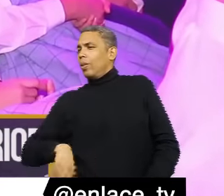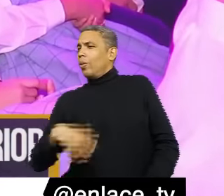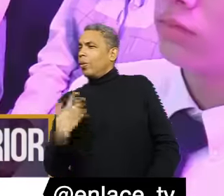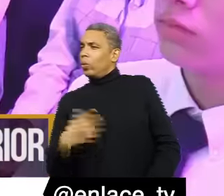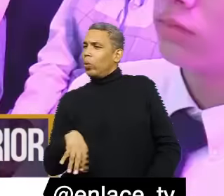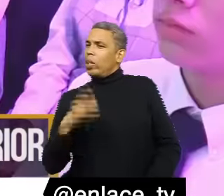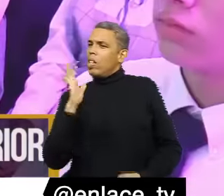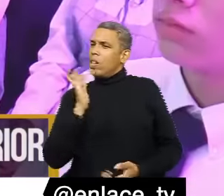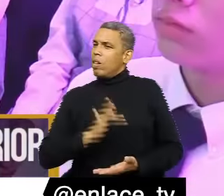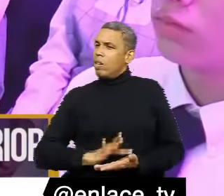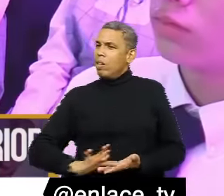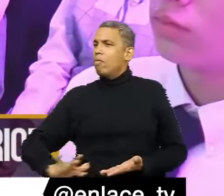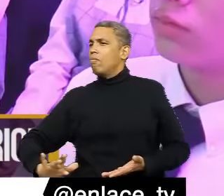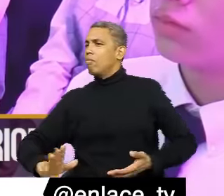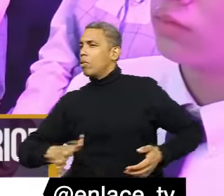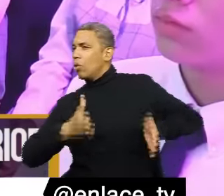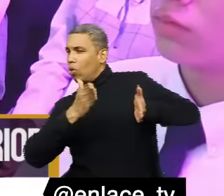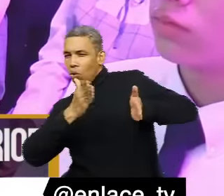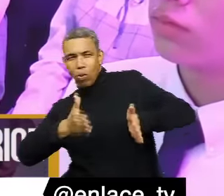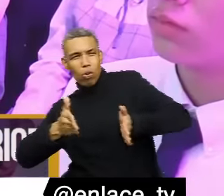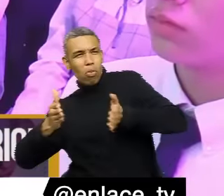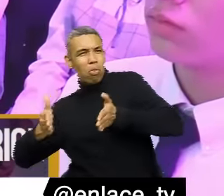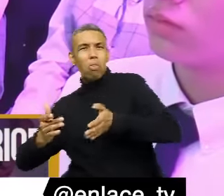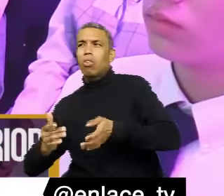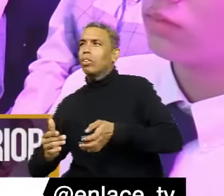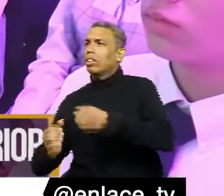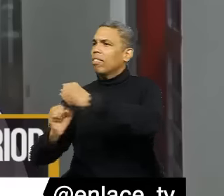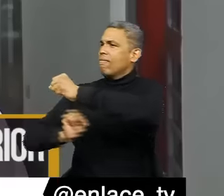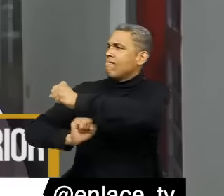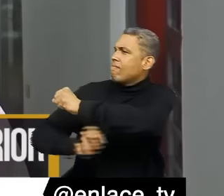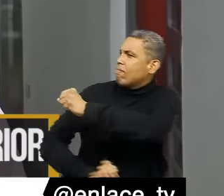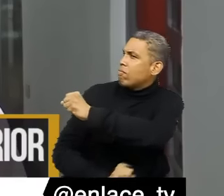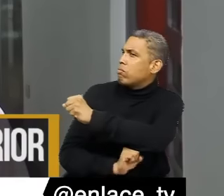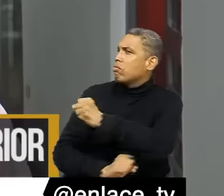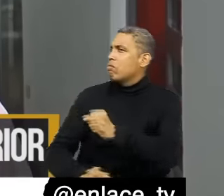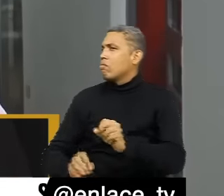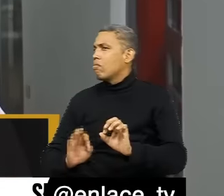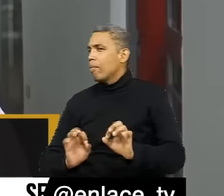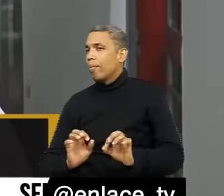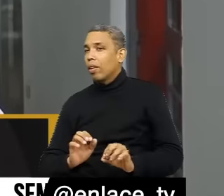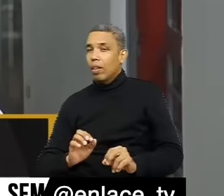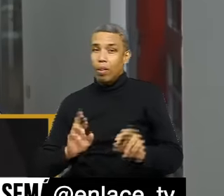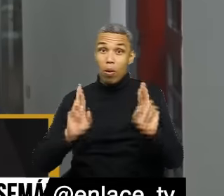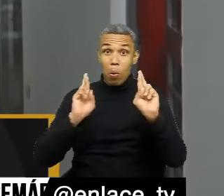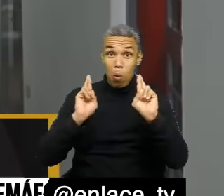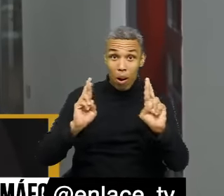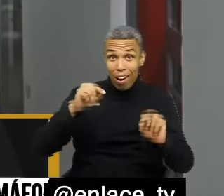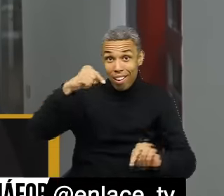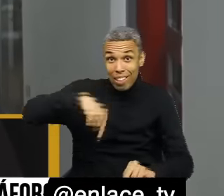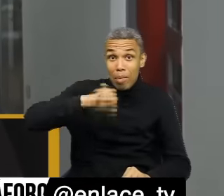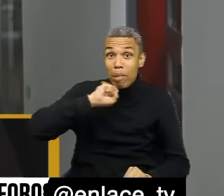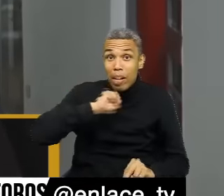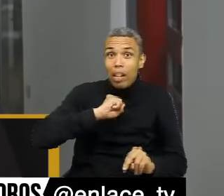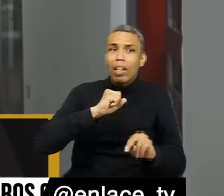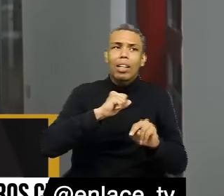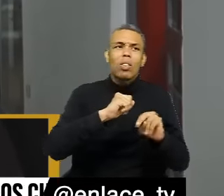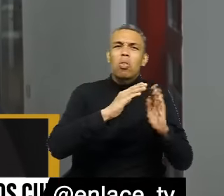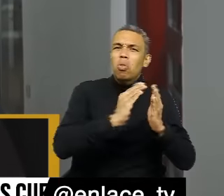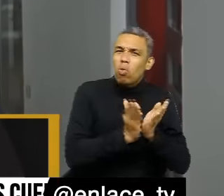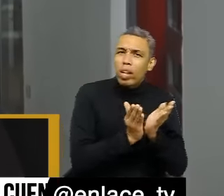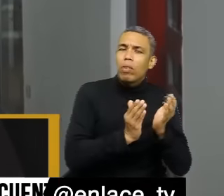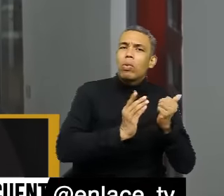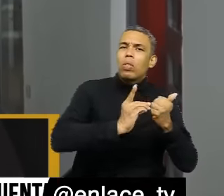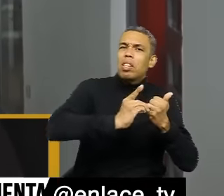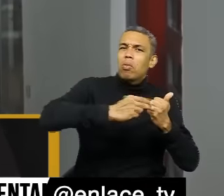de señorita. No solo en las instalaciones, que goza de unas buenas instalaciones, sino del ambiente escolar. de cómo